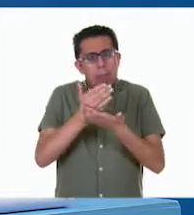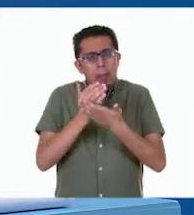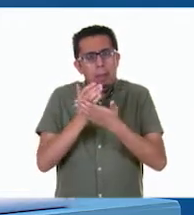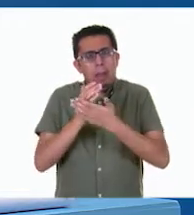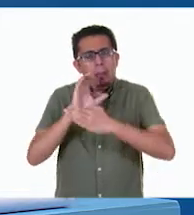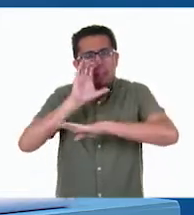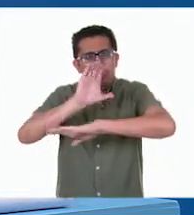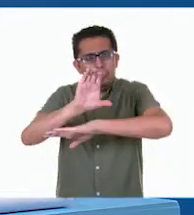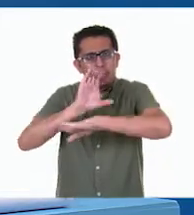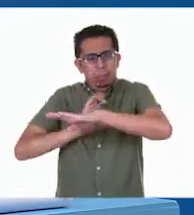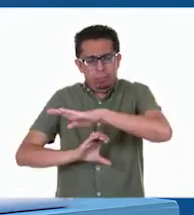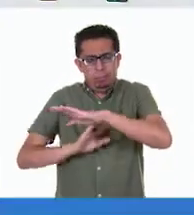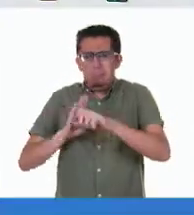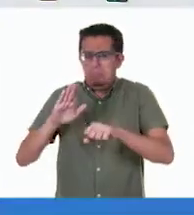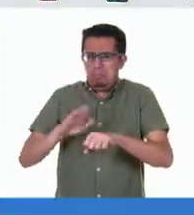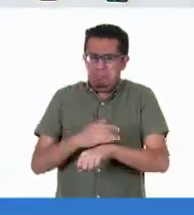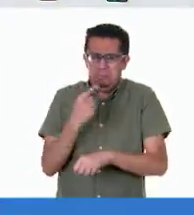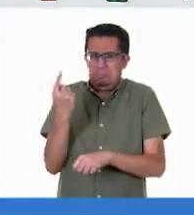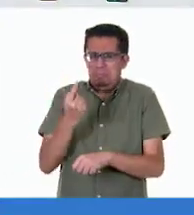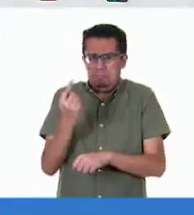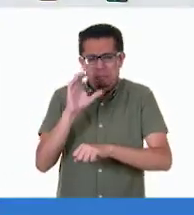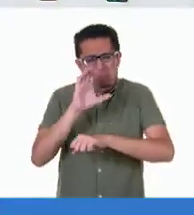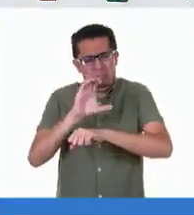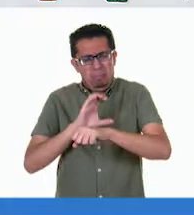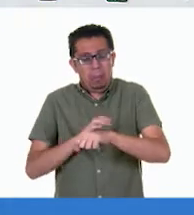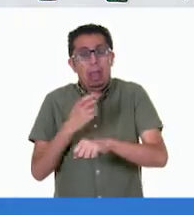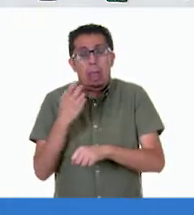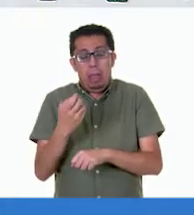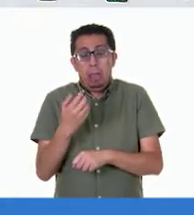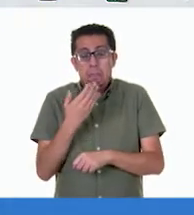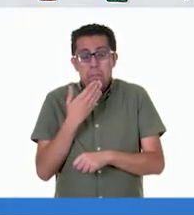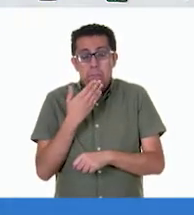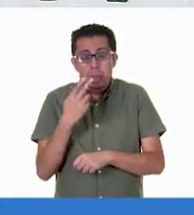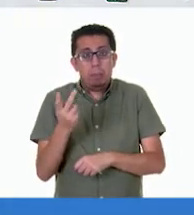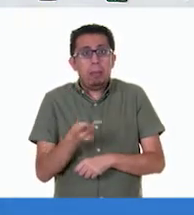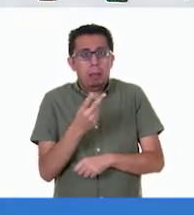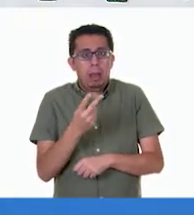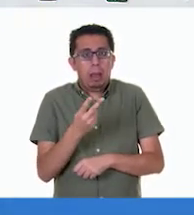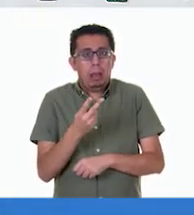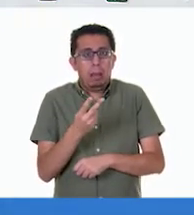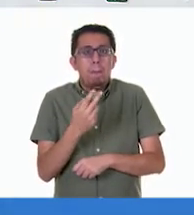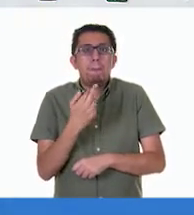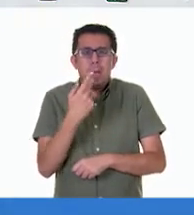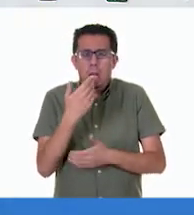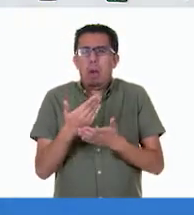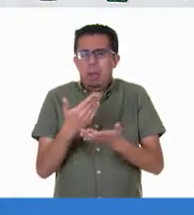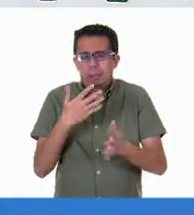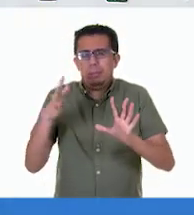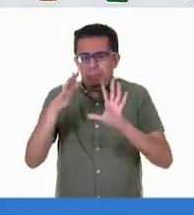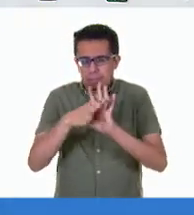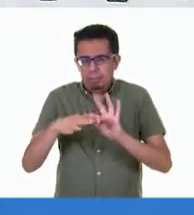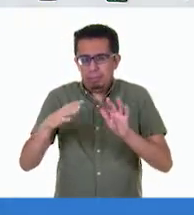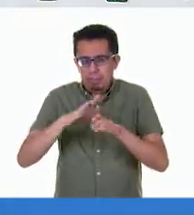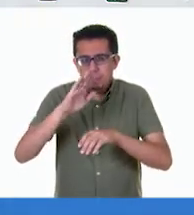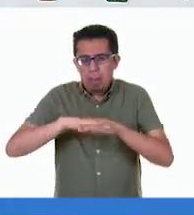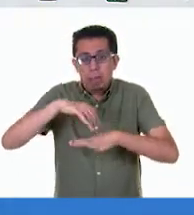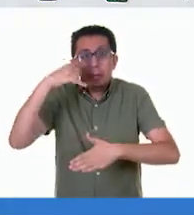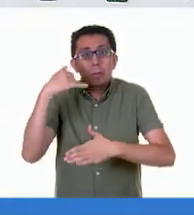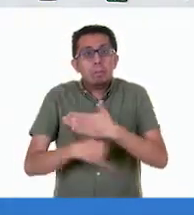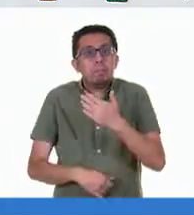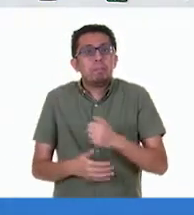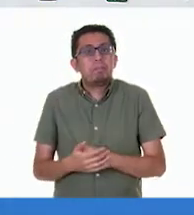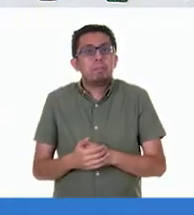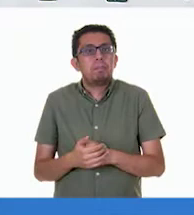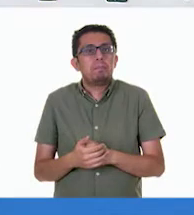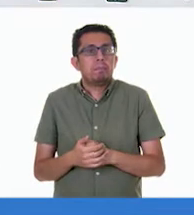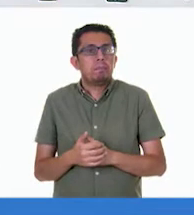fracción? Es una pregunta muy buena y creo que merece una explicación muy detallada. Observen que queremos